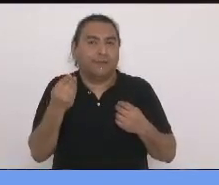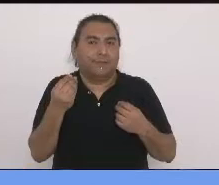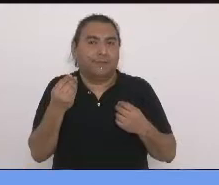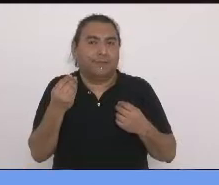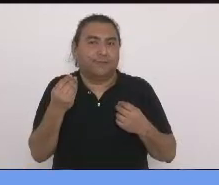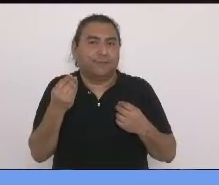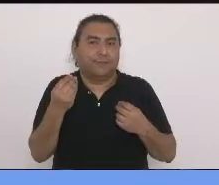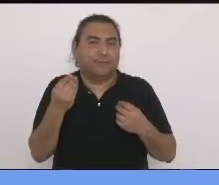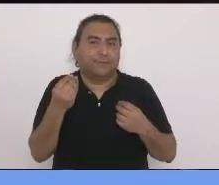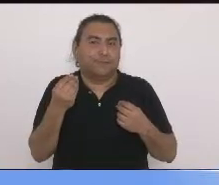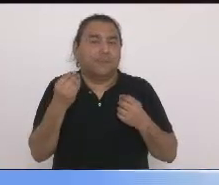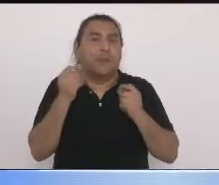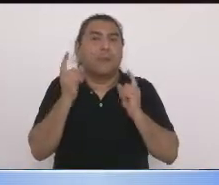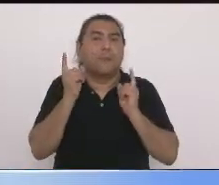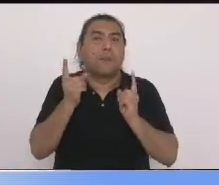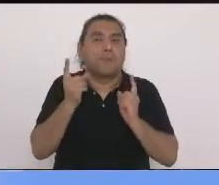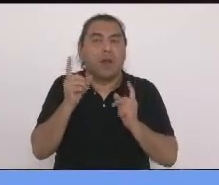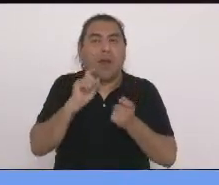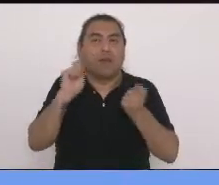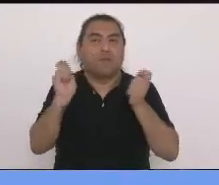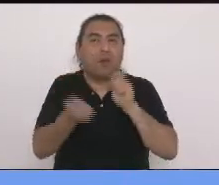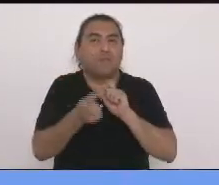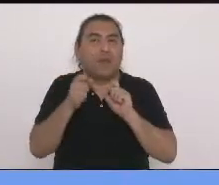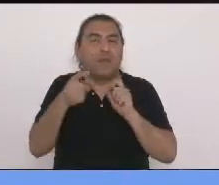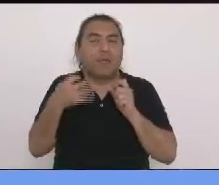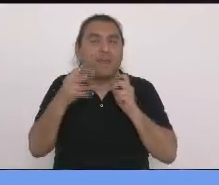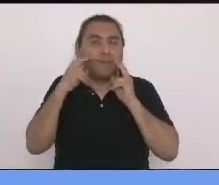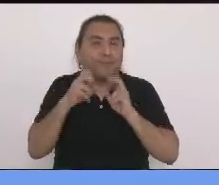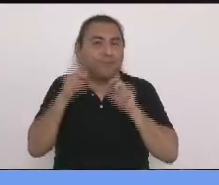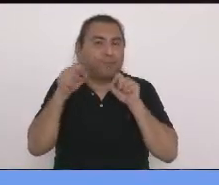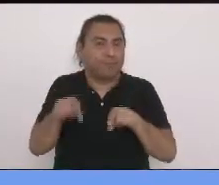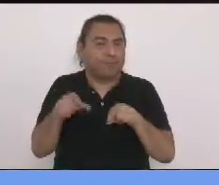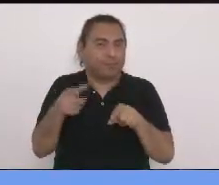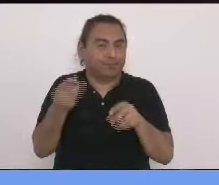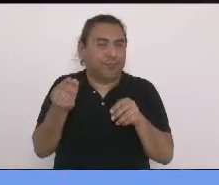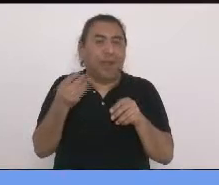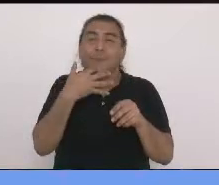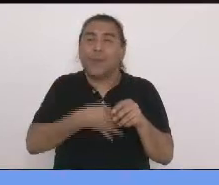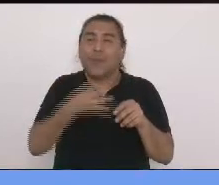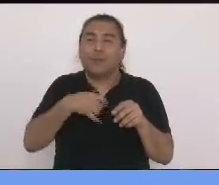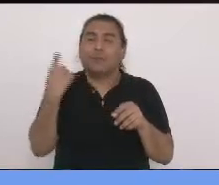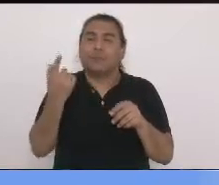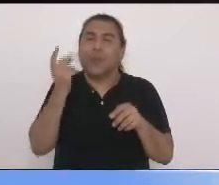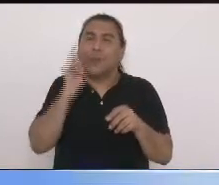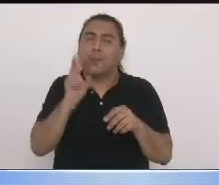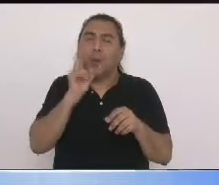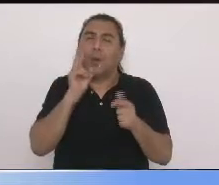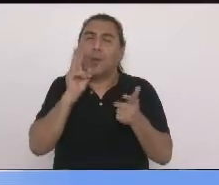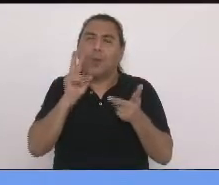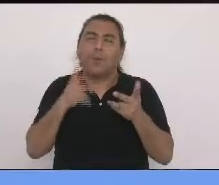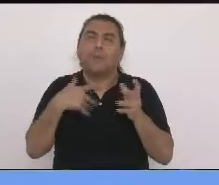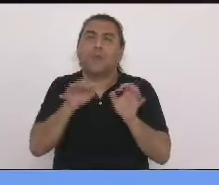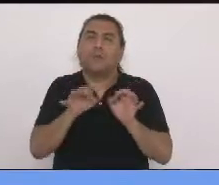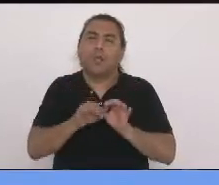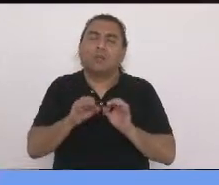de la constitución del consejo de la magistratura y la verdad que cuando uno de los proyectos uno más otro menos